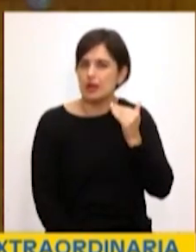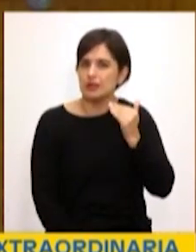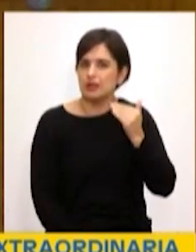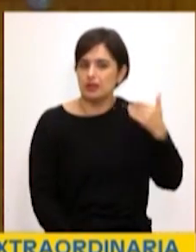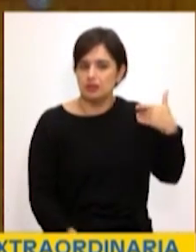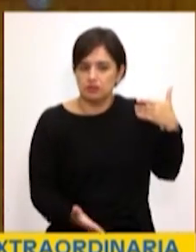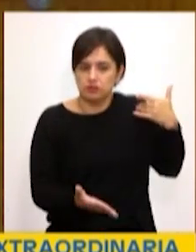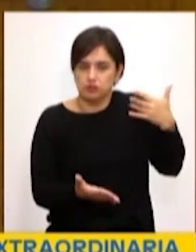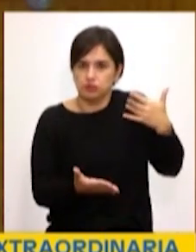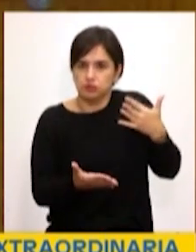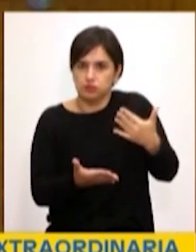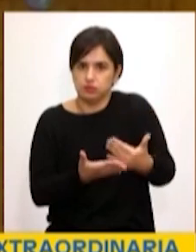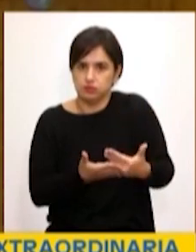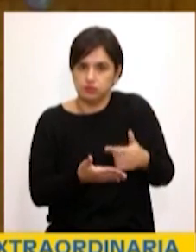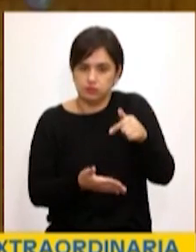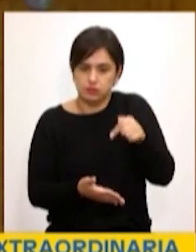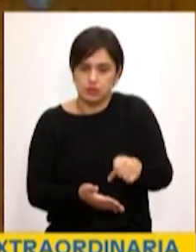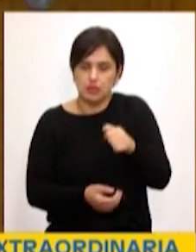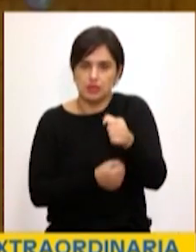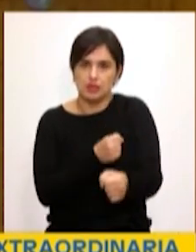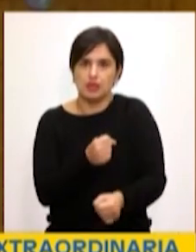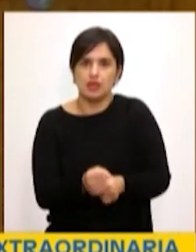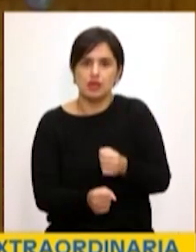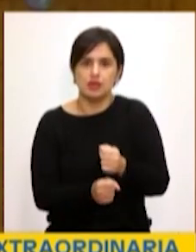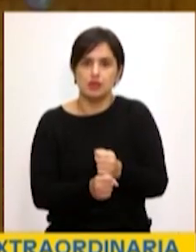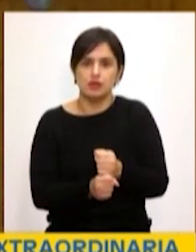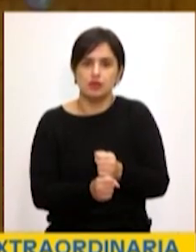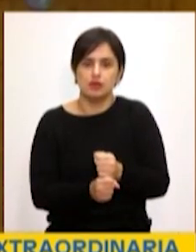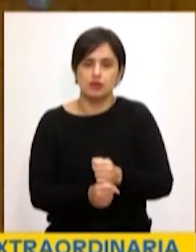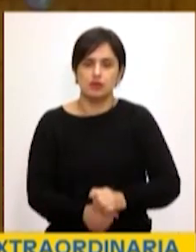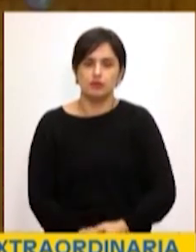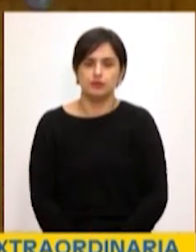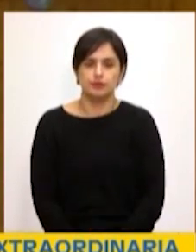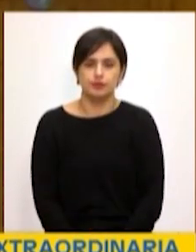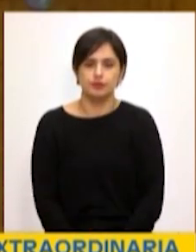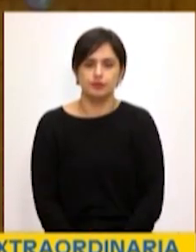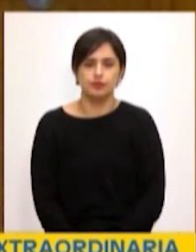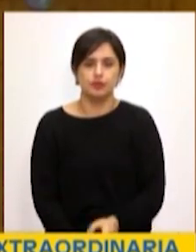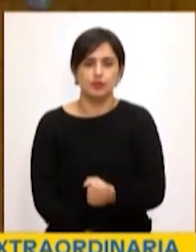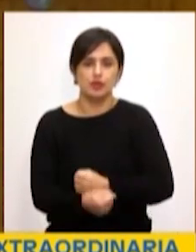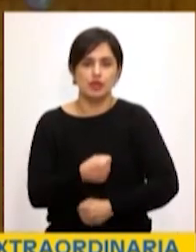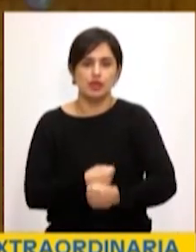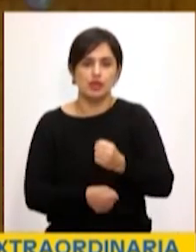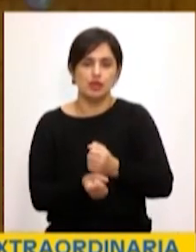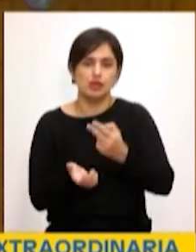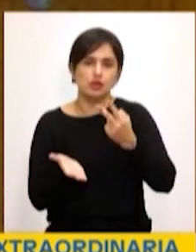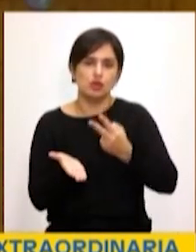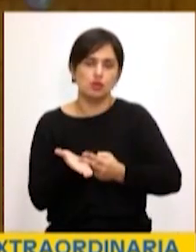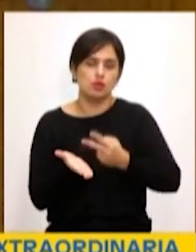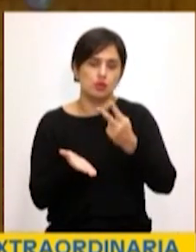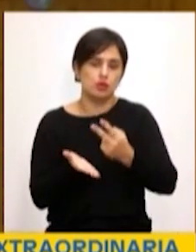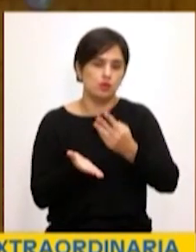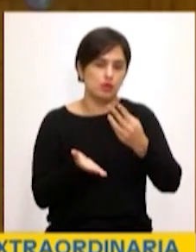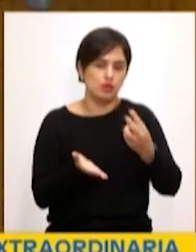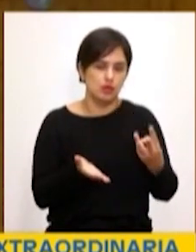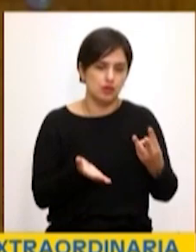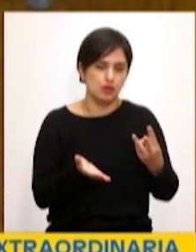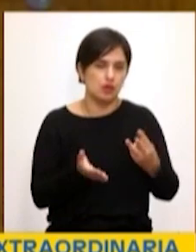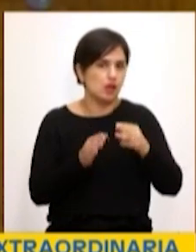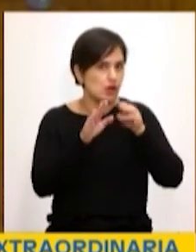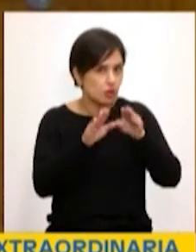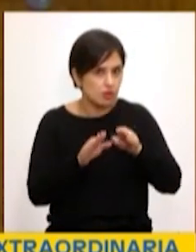que va del presente año 16 en el año 2023 es la misma cifra o sea en medio